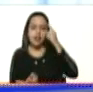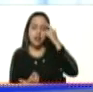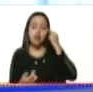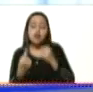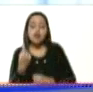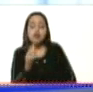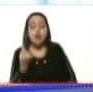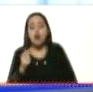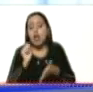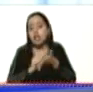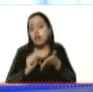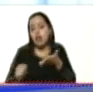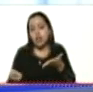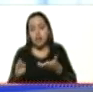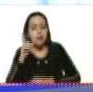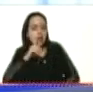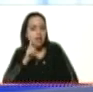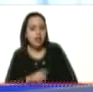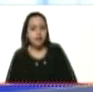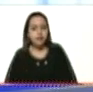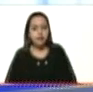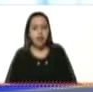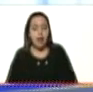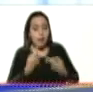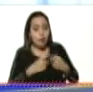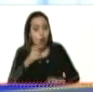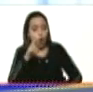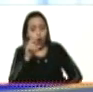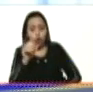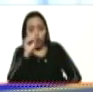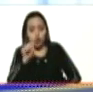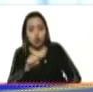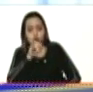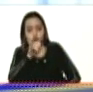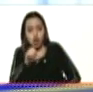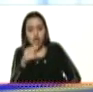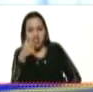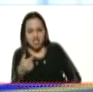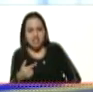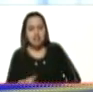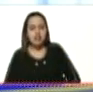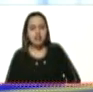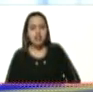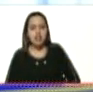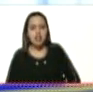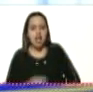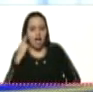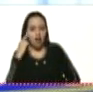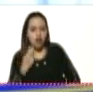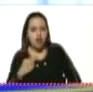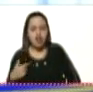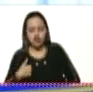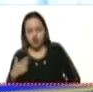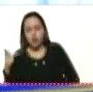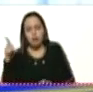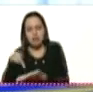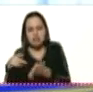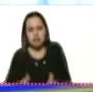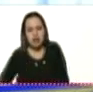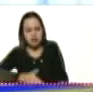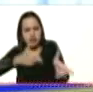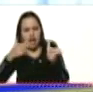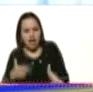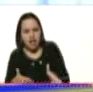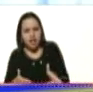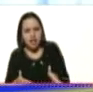Libertador, ofreciendo tomar las armas si con ello hacía mayor bien a la patria. Bolívar